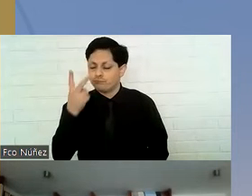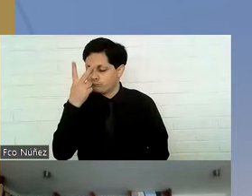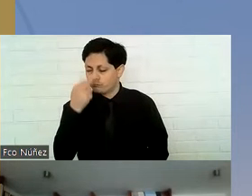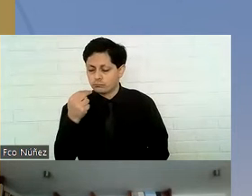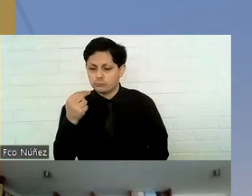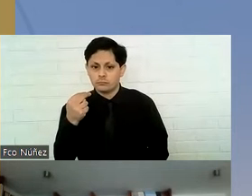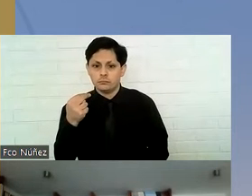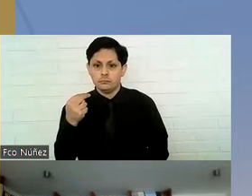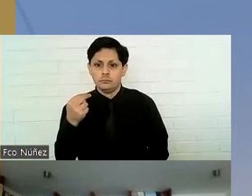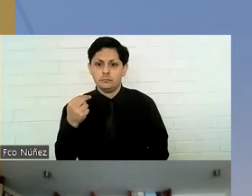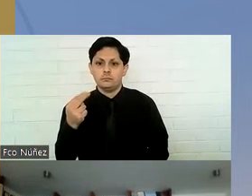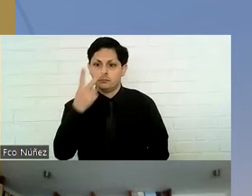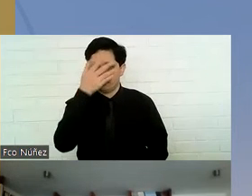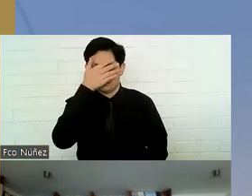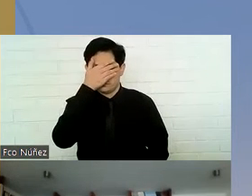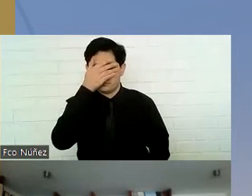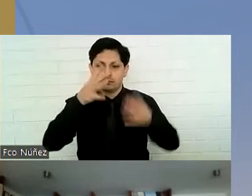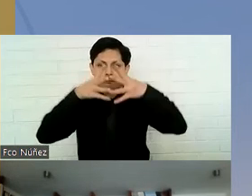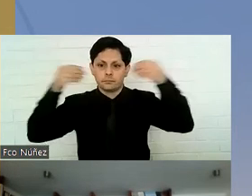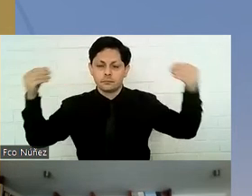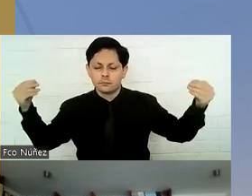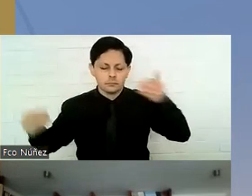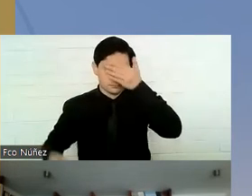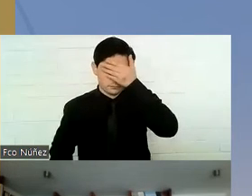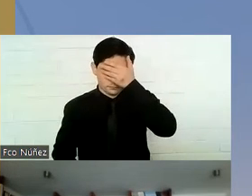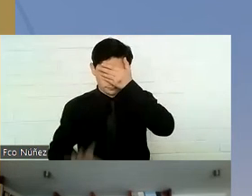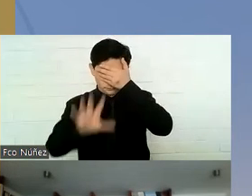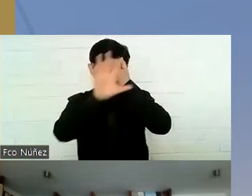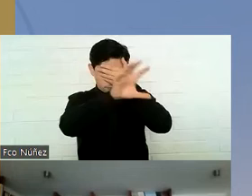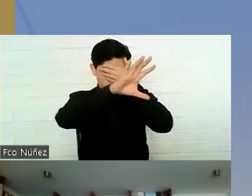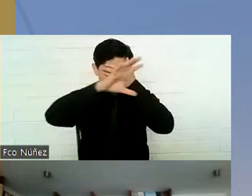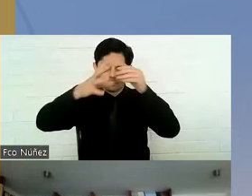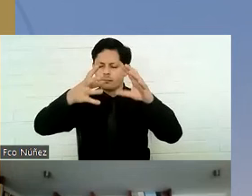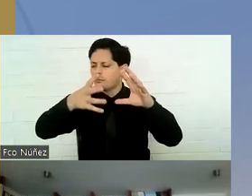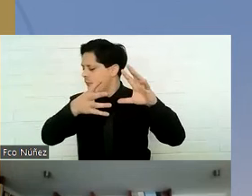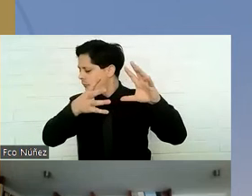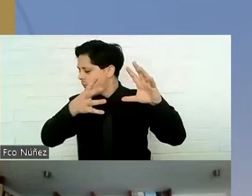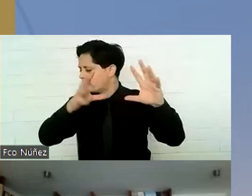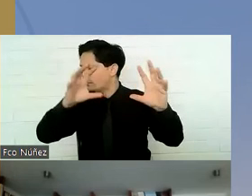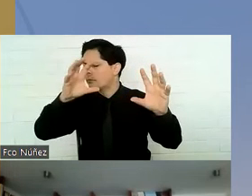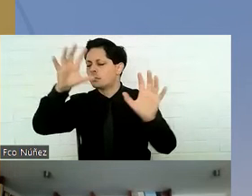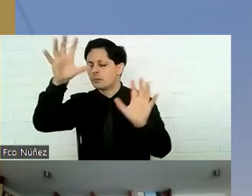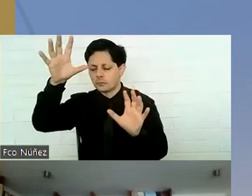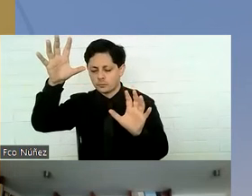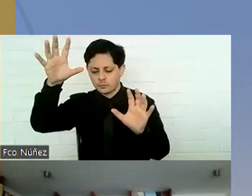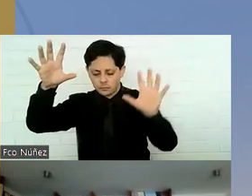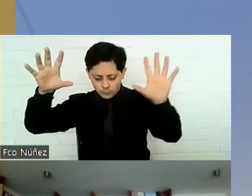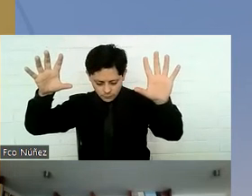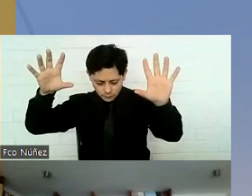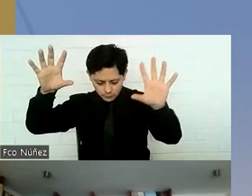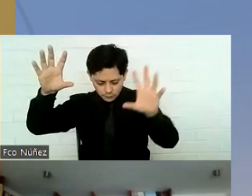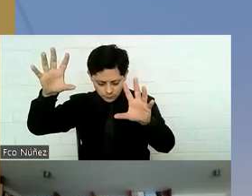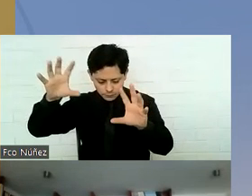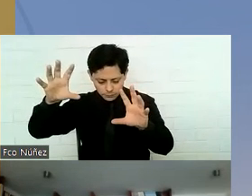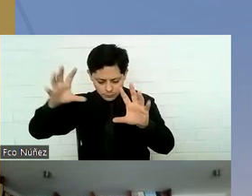la mirada invisible y la han venido mostrando una y otra vez de tal forma que cuestionan